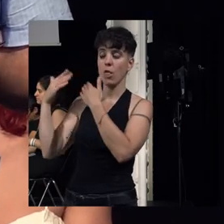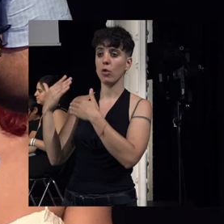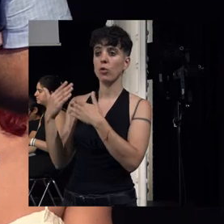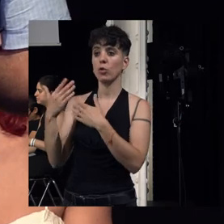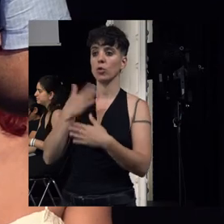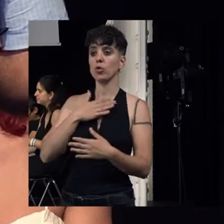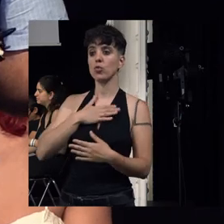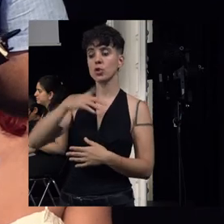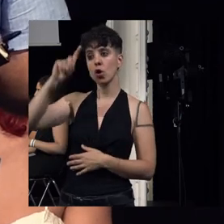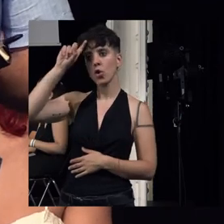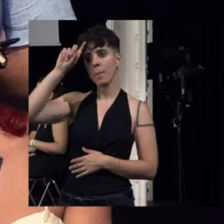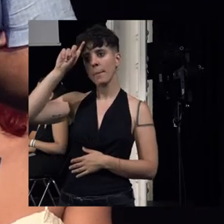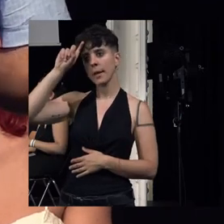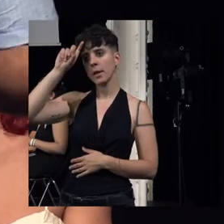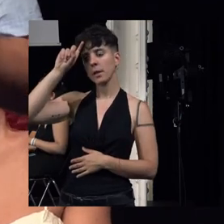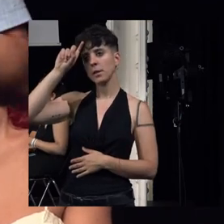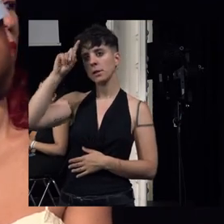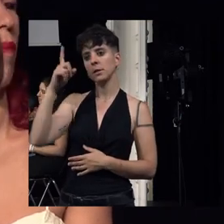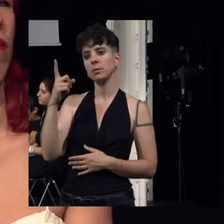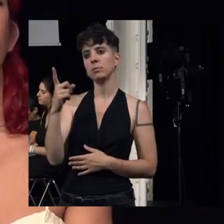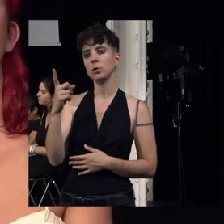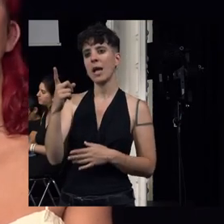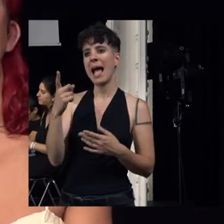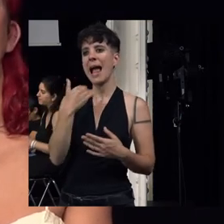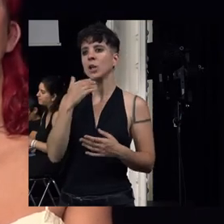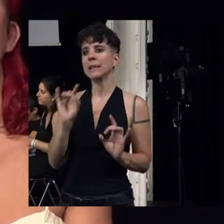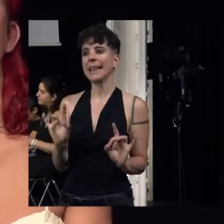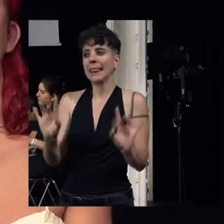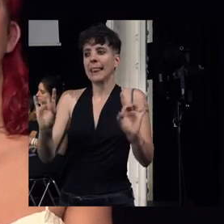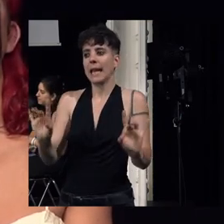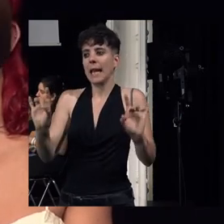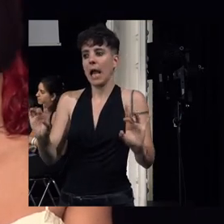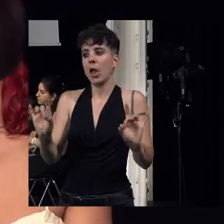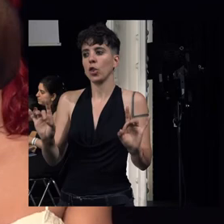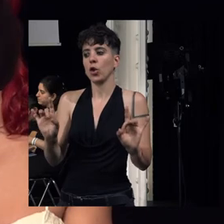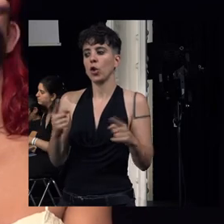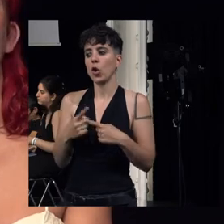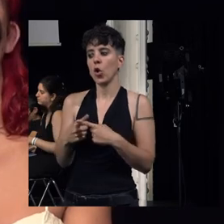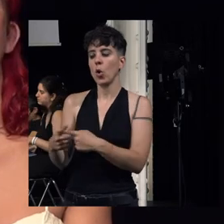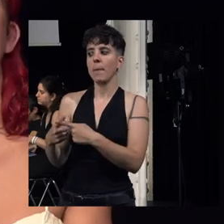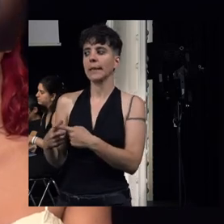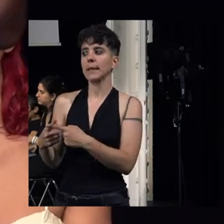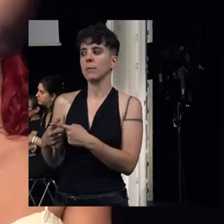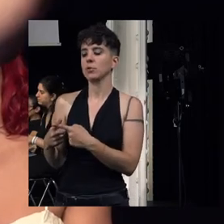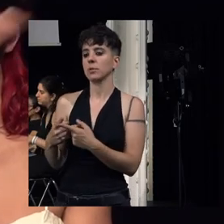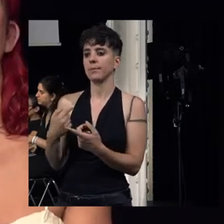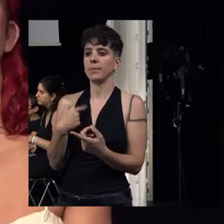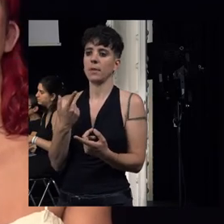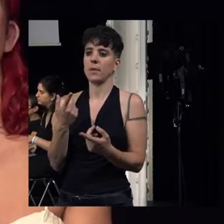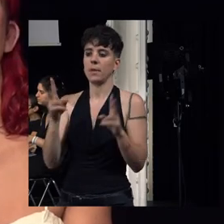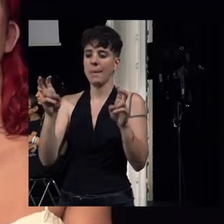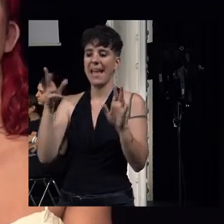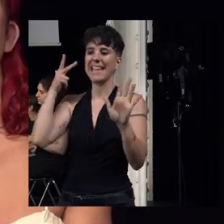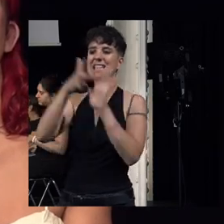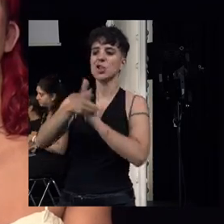nuestro nombre era una cosa muy delicada. Lo compartíamos solo con gente. Estoy refiriéndome a lo